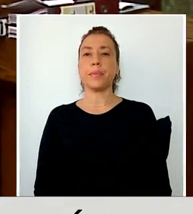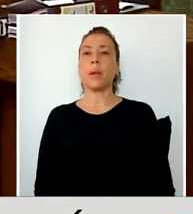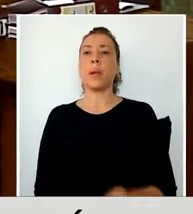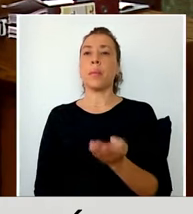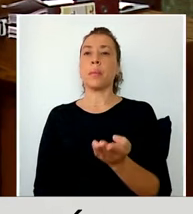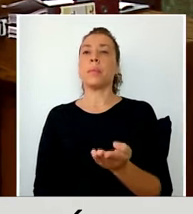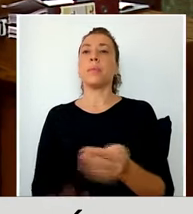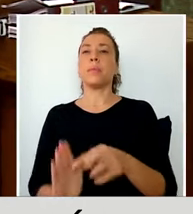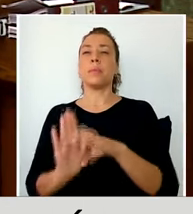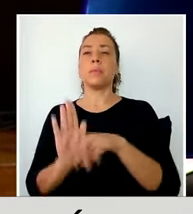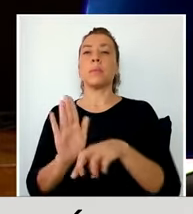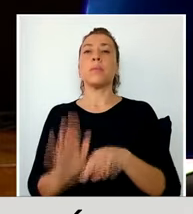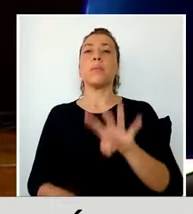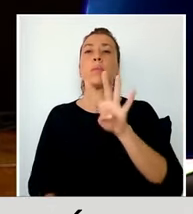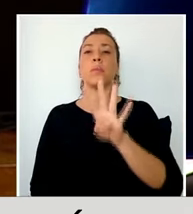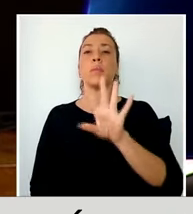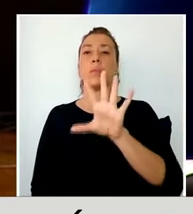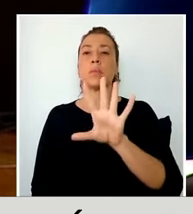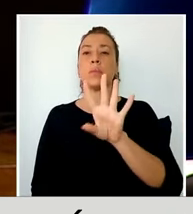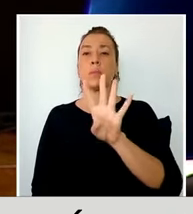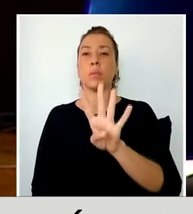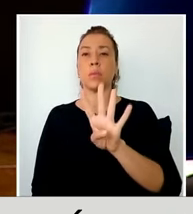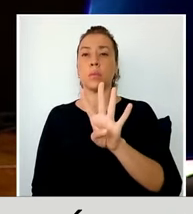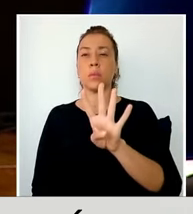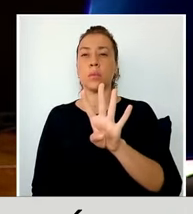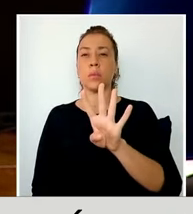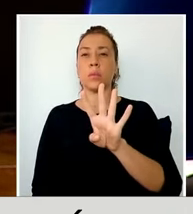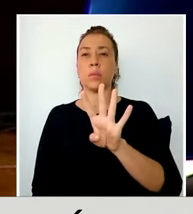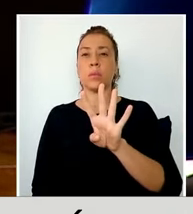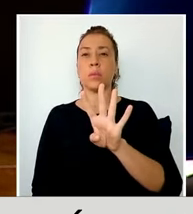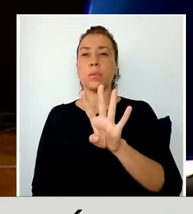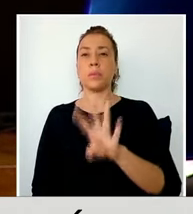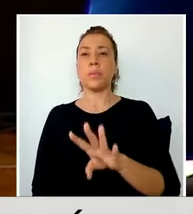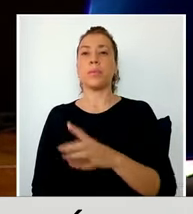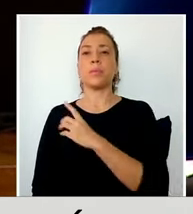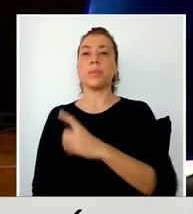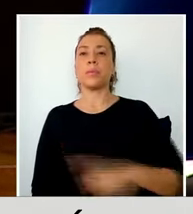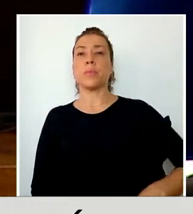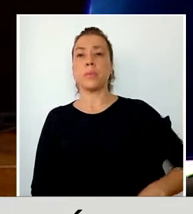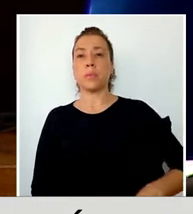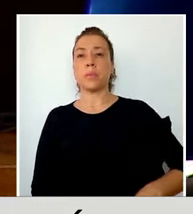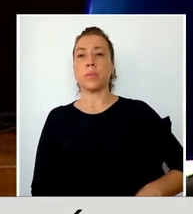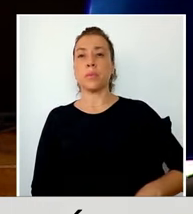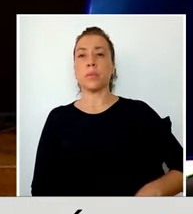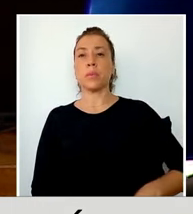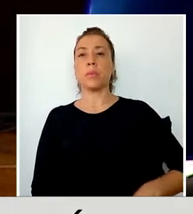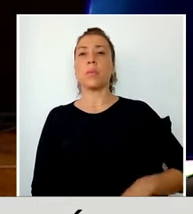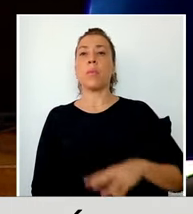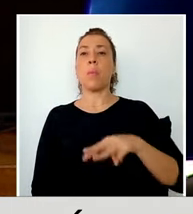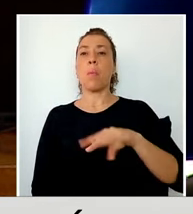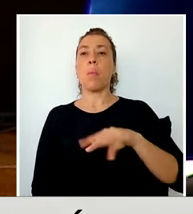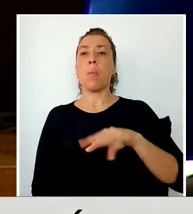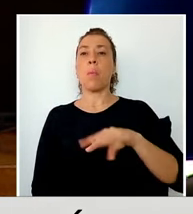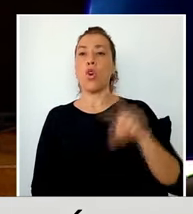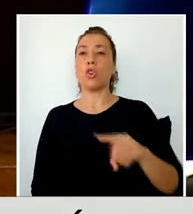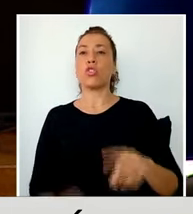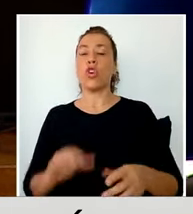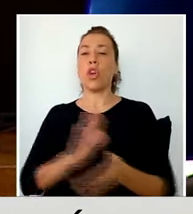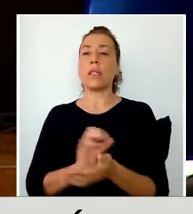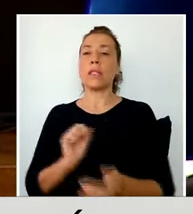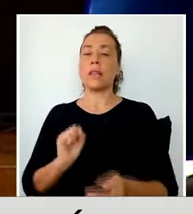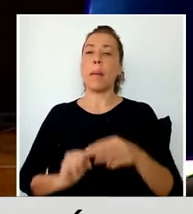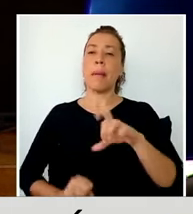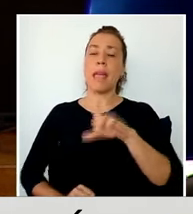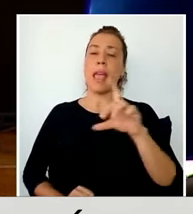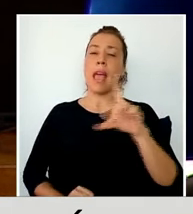454 de los diputados y diputadas Francesca Muñoz saraconcha Miguel mellado Carla Morales y